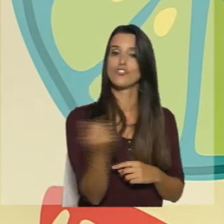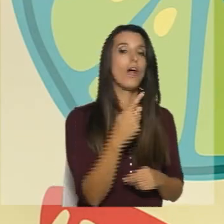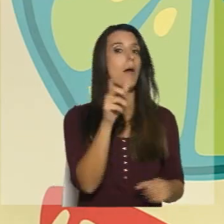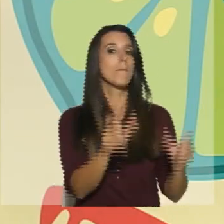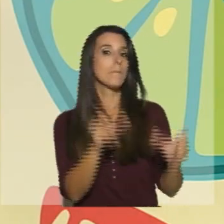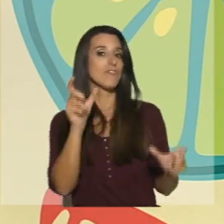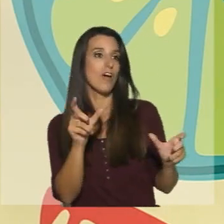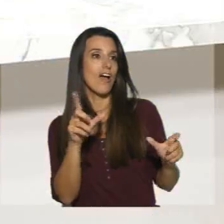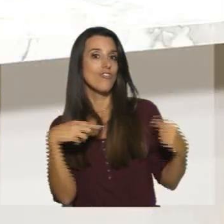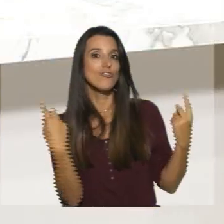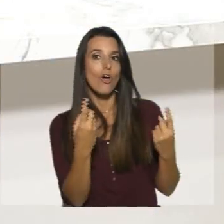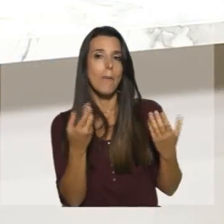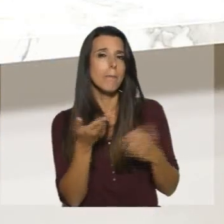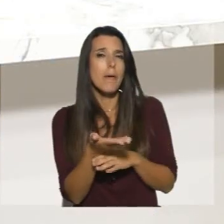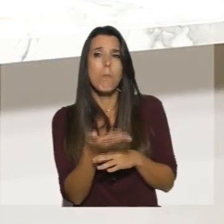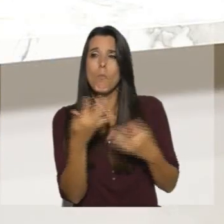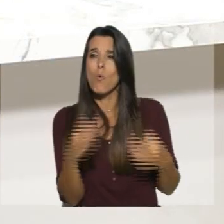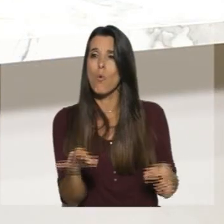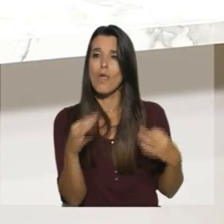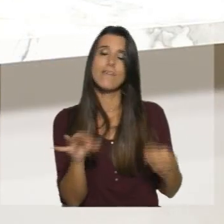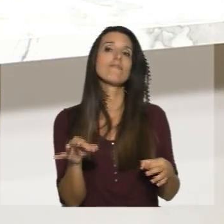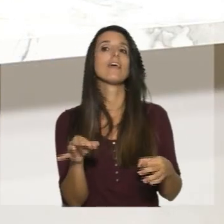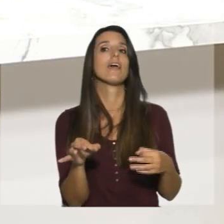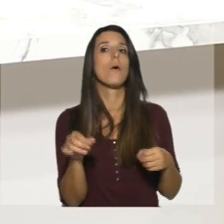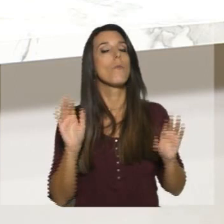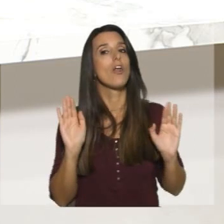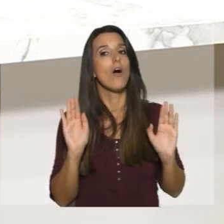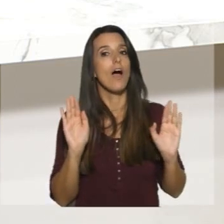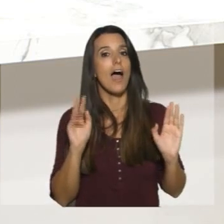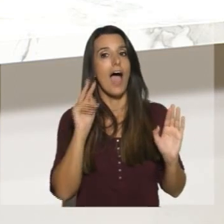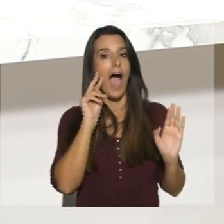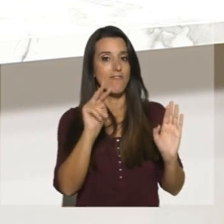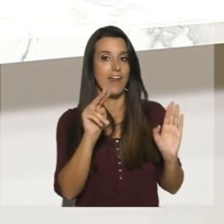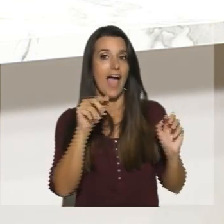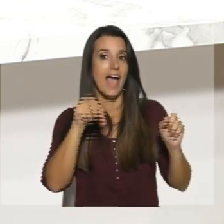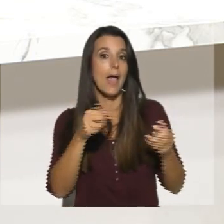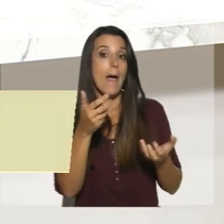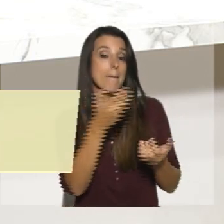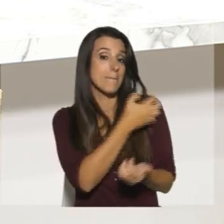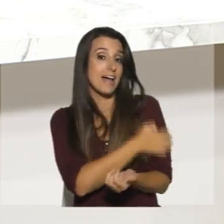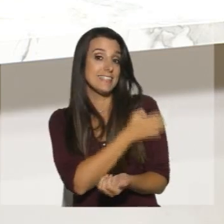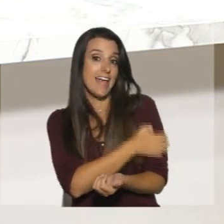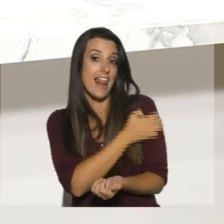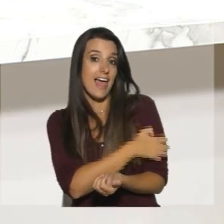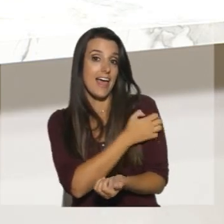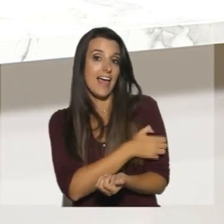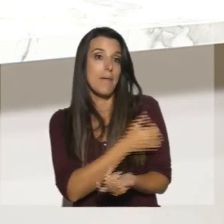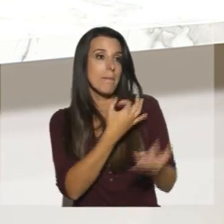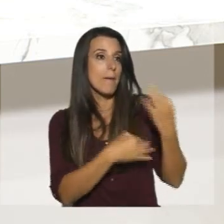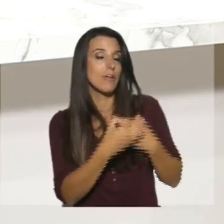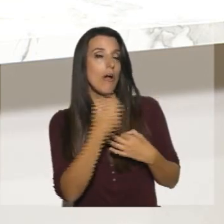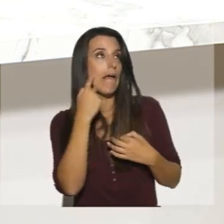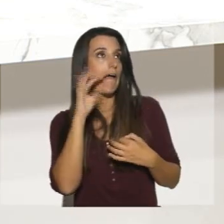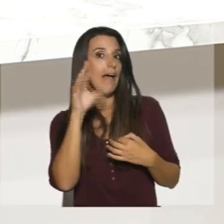De todo el público, porque ha sido como un éxito total. Sí, ¿no? La verdad. Bueno, mira, acá mientras tanto en las manzanitas, ay, Carol me habló, pero no pasa